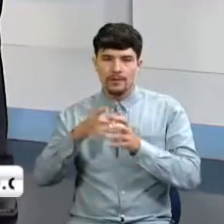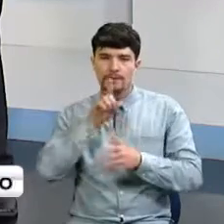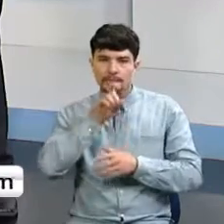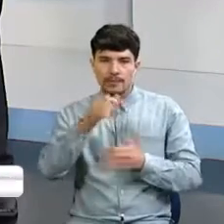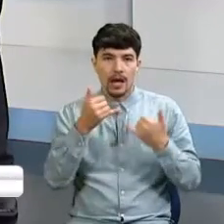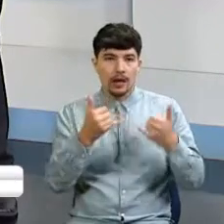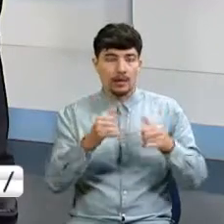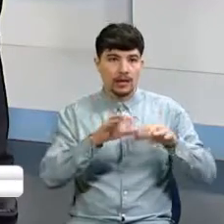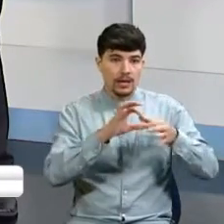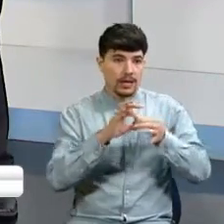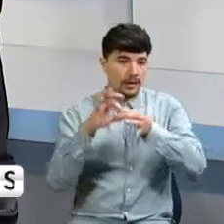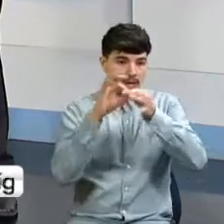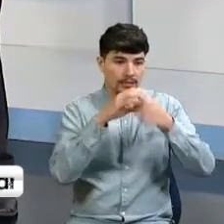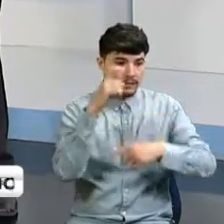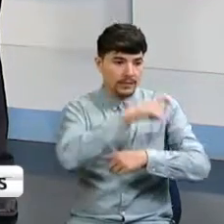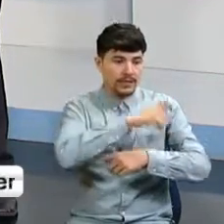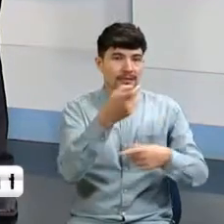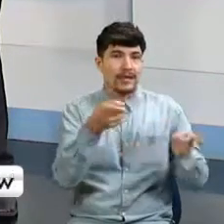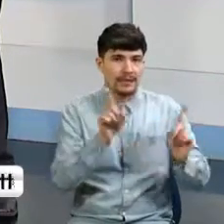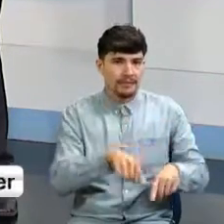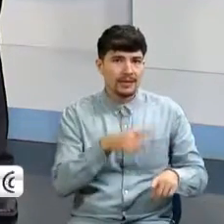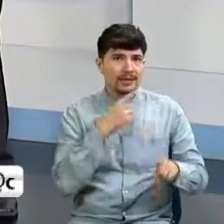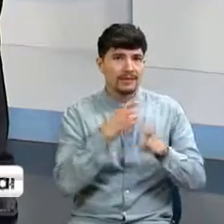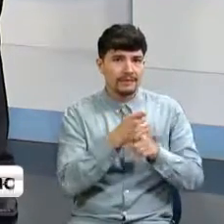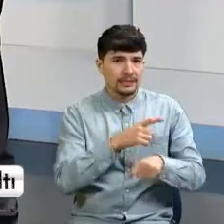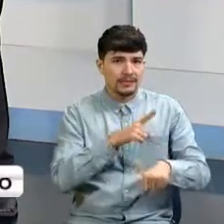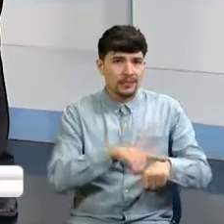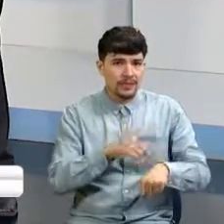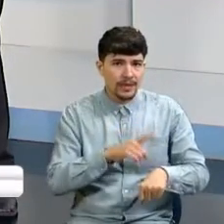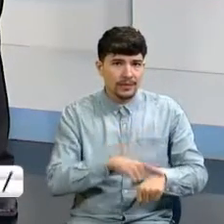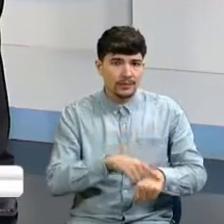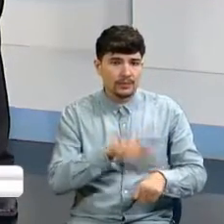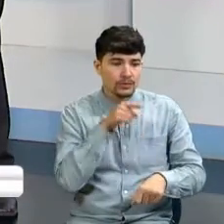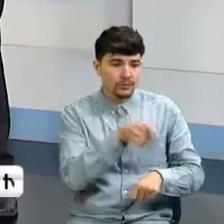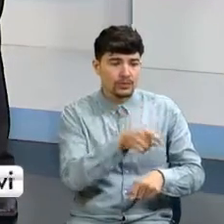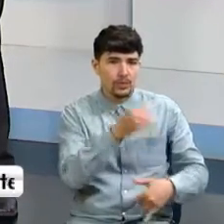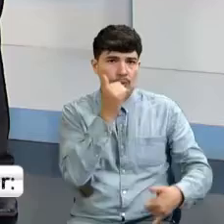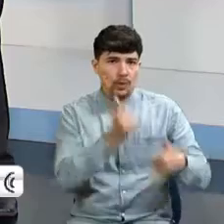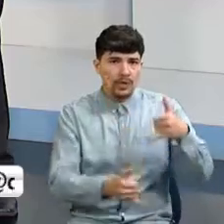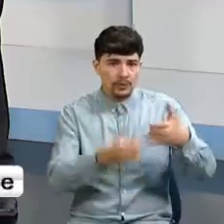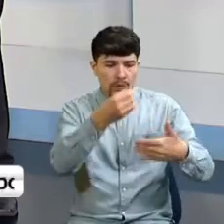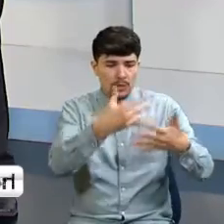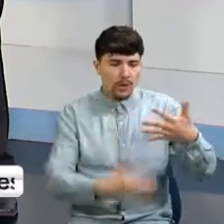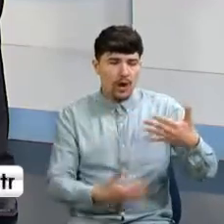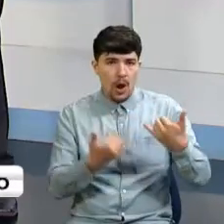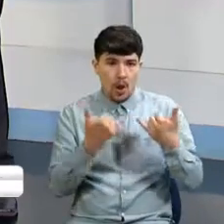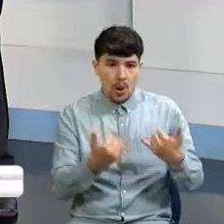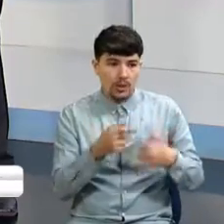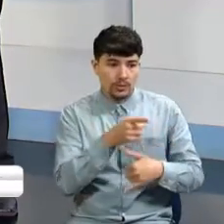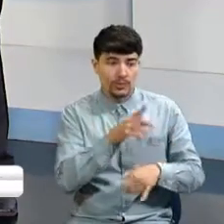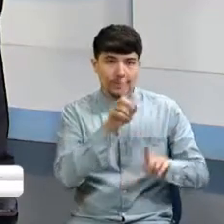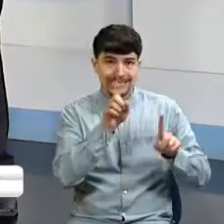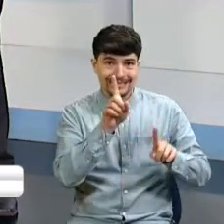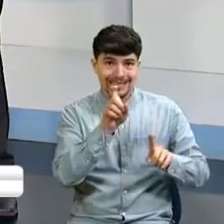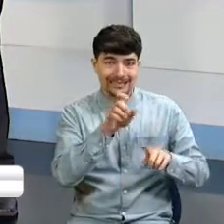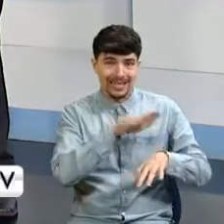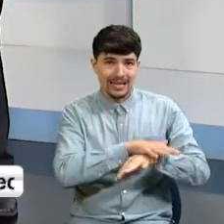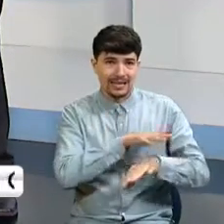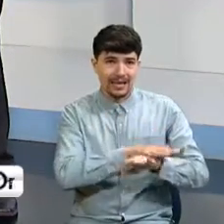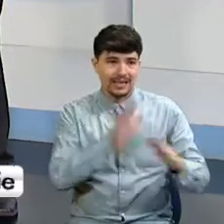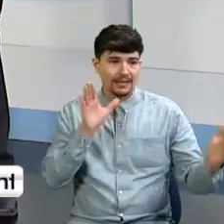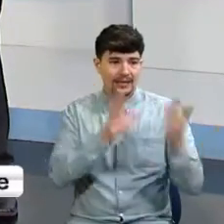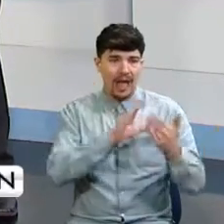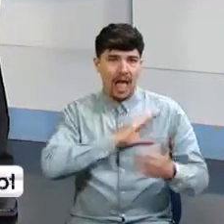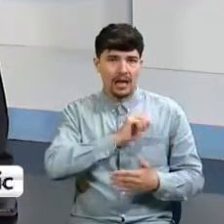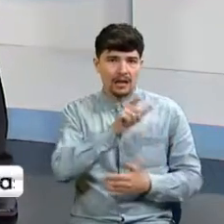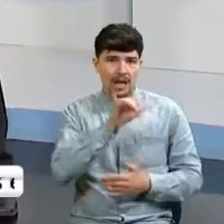y hablamos de la alianza petrolera quien también vive difícil de momento por estos días es último de la tabla y hoy recibe a partir de las seis de la tarde al cali